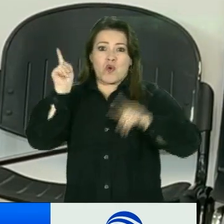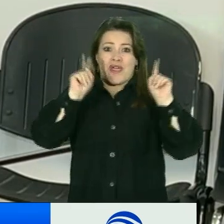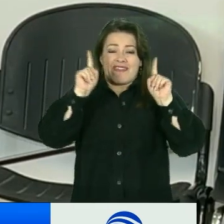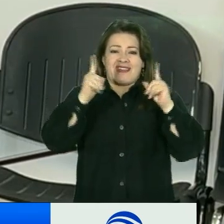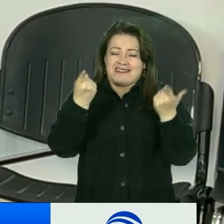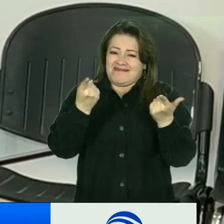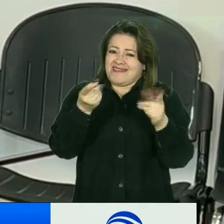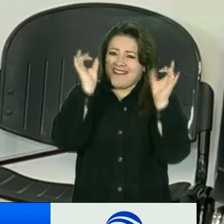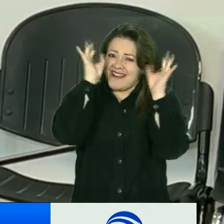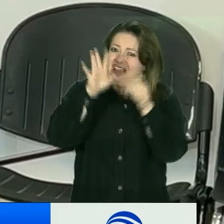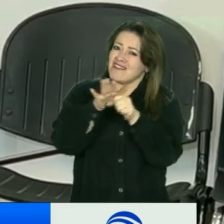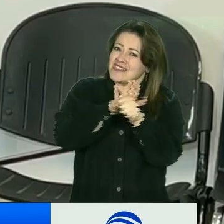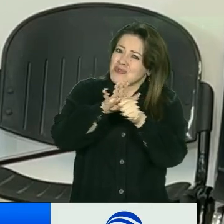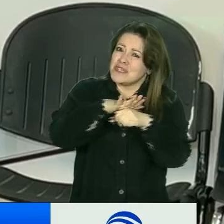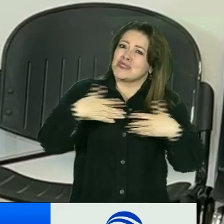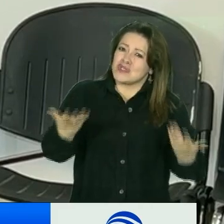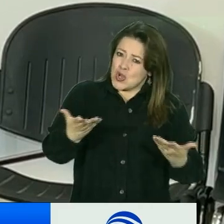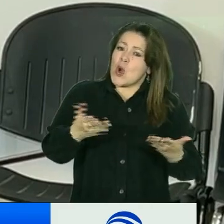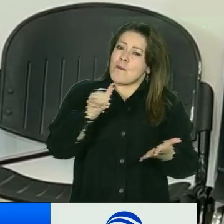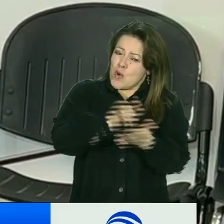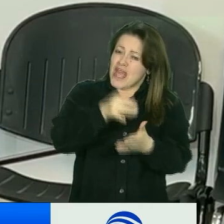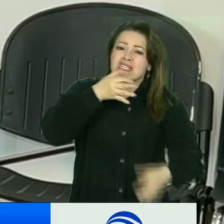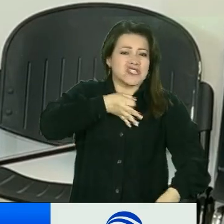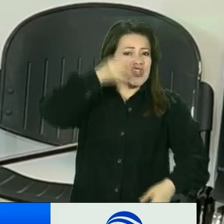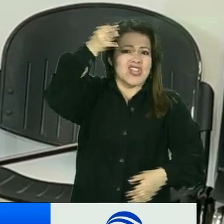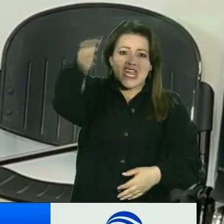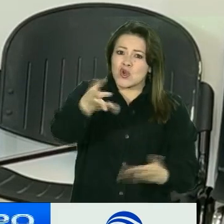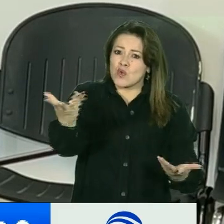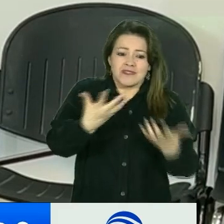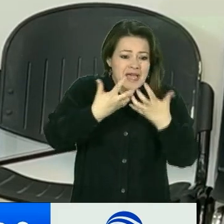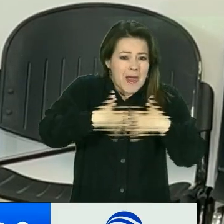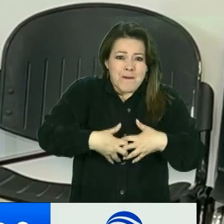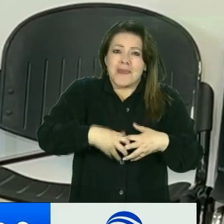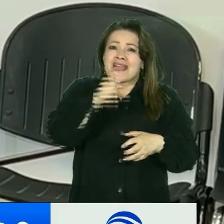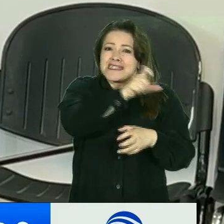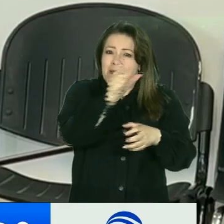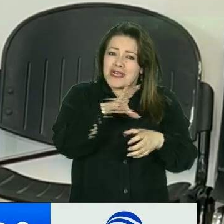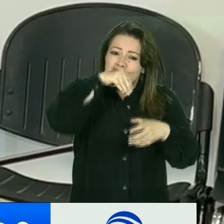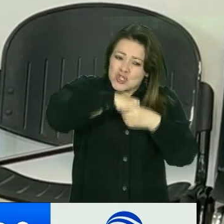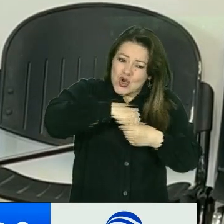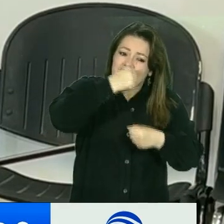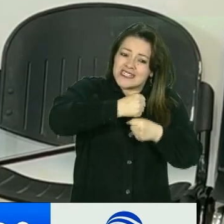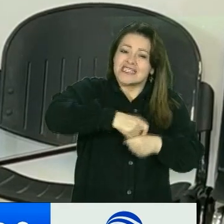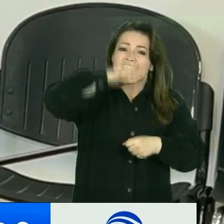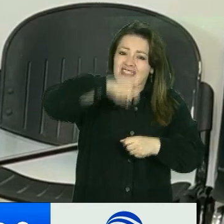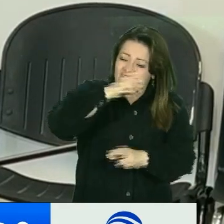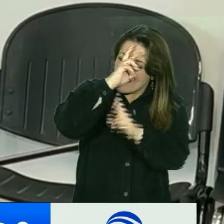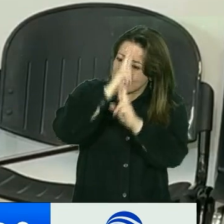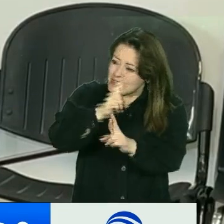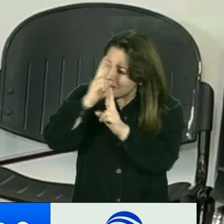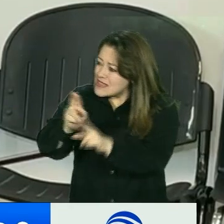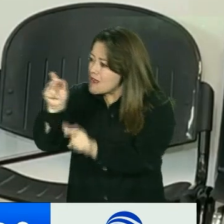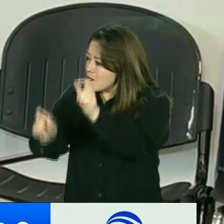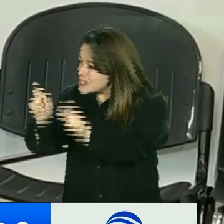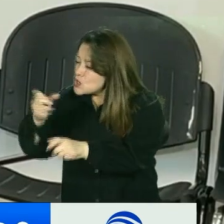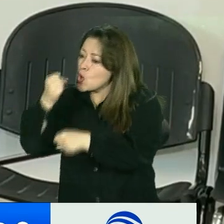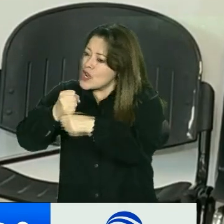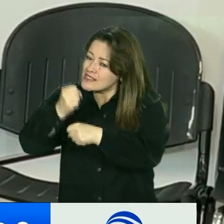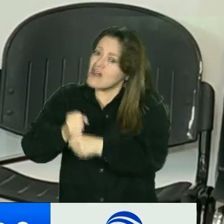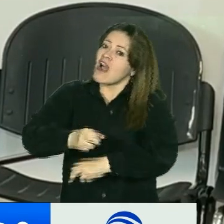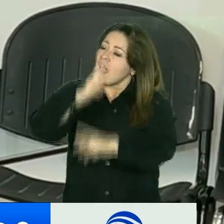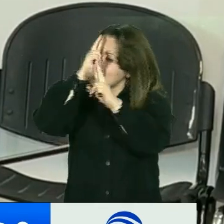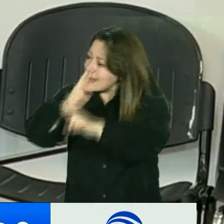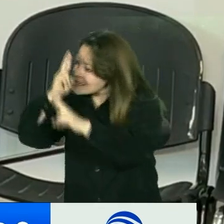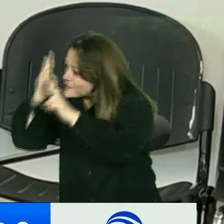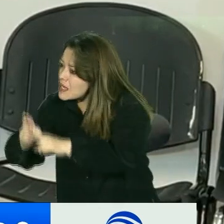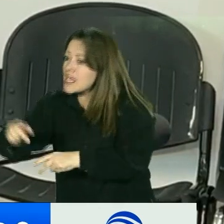las sistematizaciones que estamos haciendo para hacer todo un plan de choque y un plan de corrección de estos que